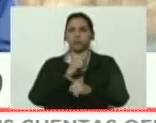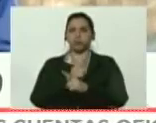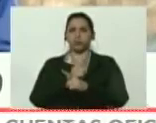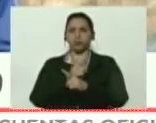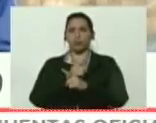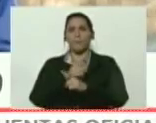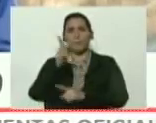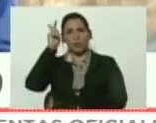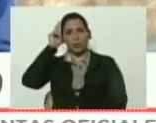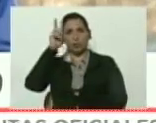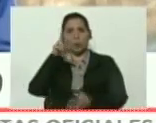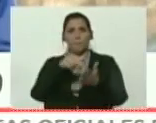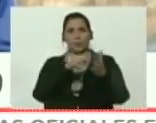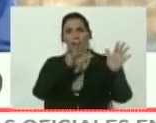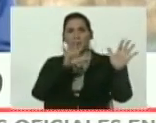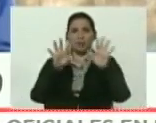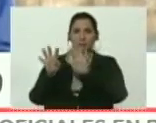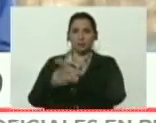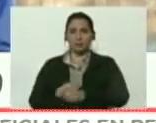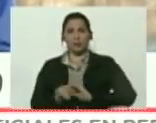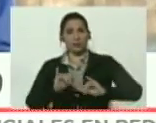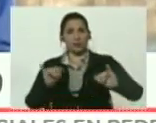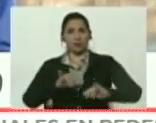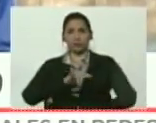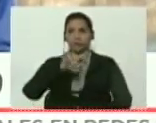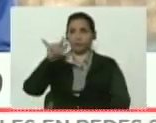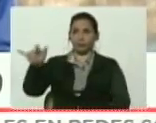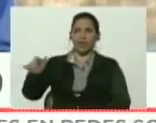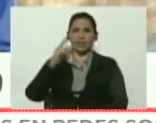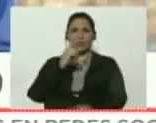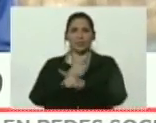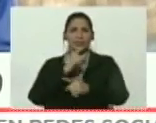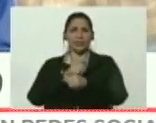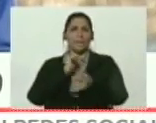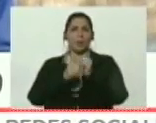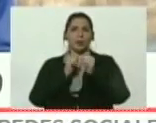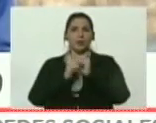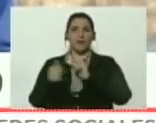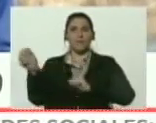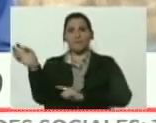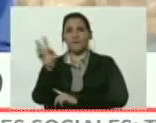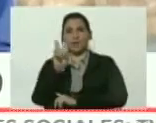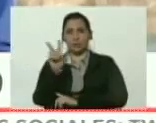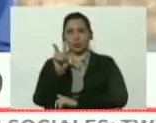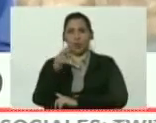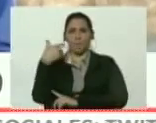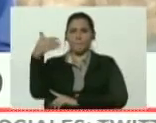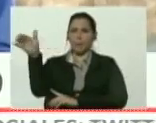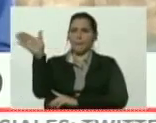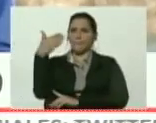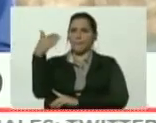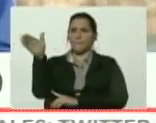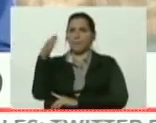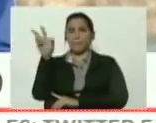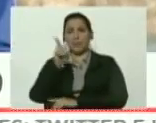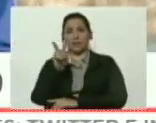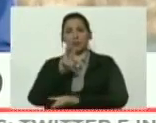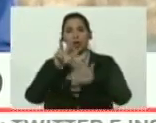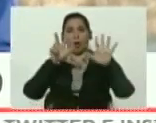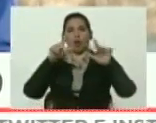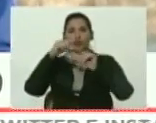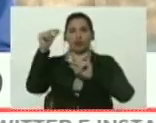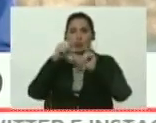2019. Allá está la delegación de Venezuela con la bandera tricolor de Venezuela y sus 8